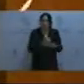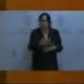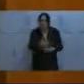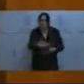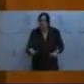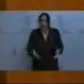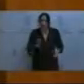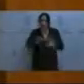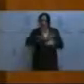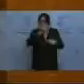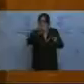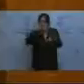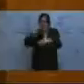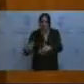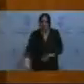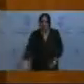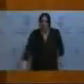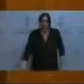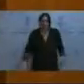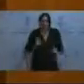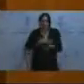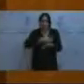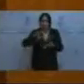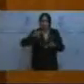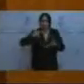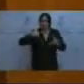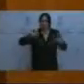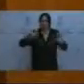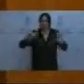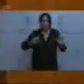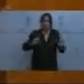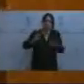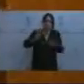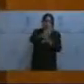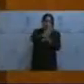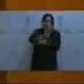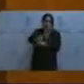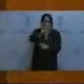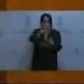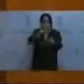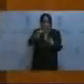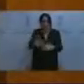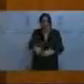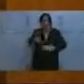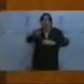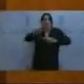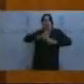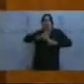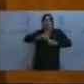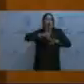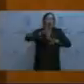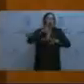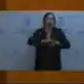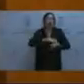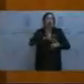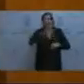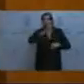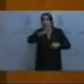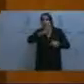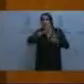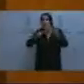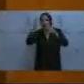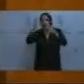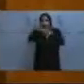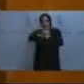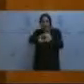tiene la culpa de eso. Nadie tiene la culpa de notificar un reintegro a 1000 ganaderos, o nadie tiene la culpa de que muchos cientos ganaderos no